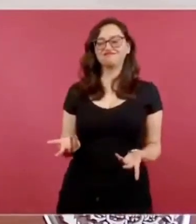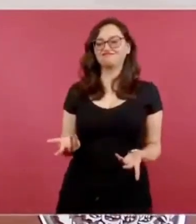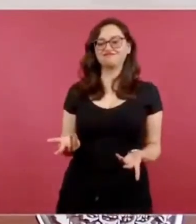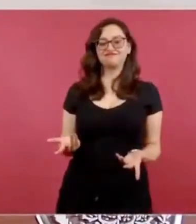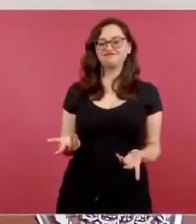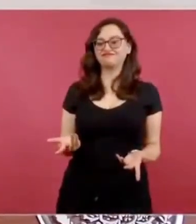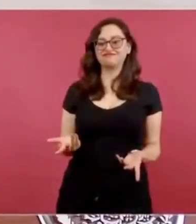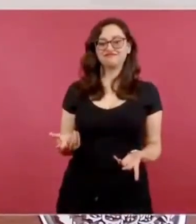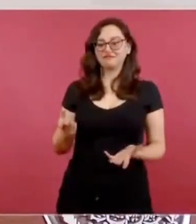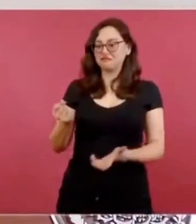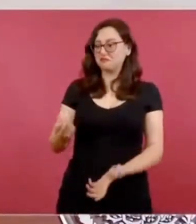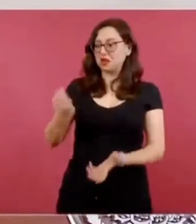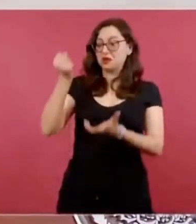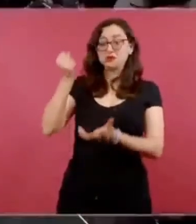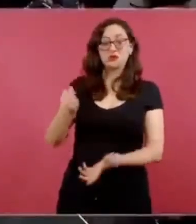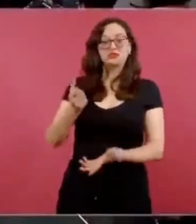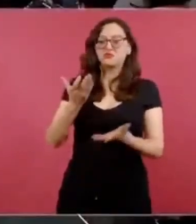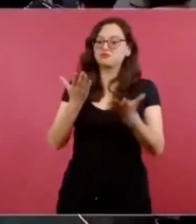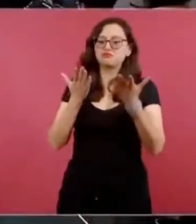para la aprobación del presupuesto,